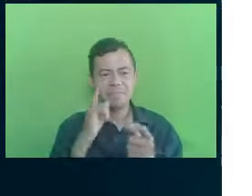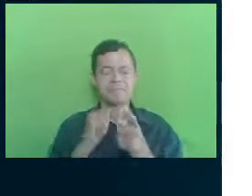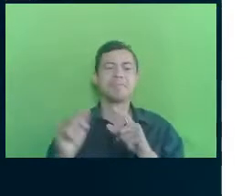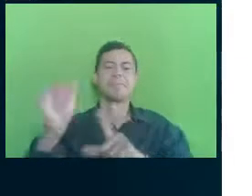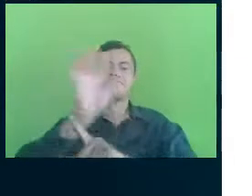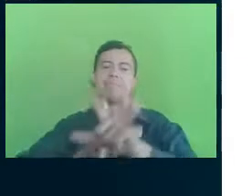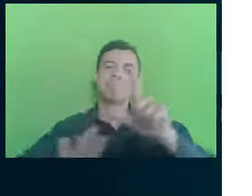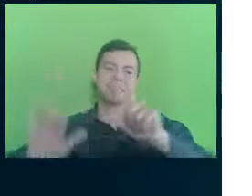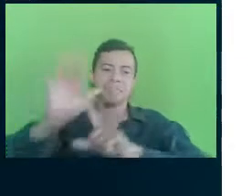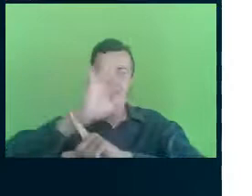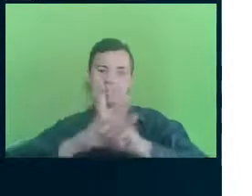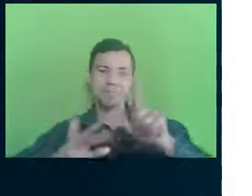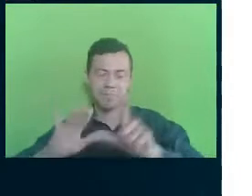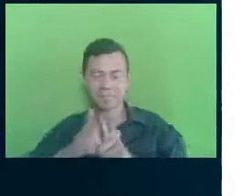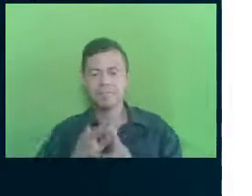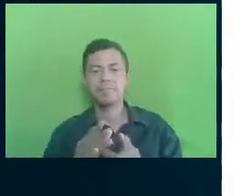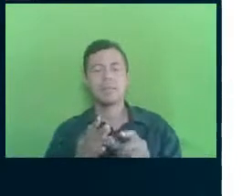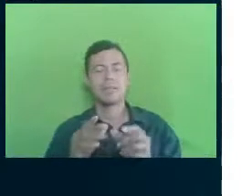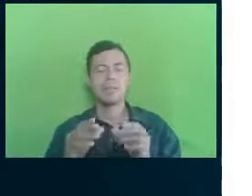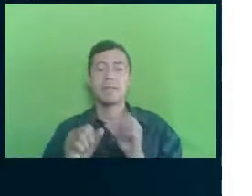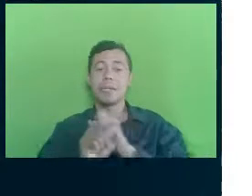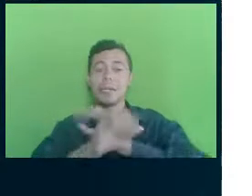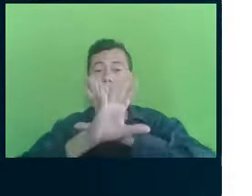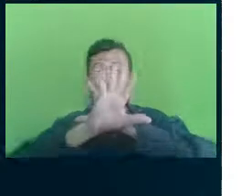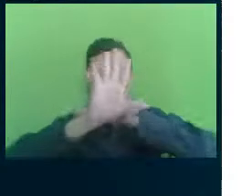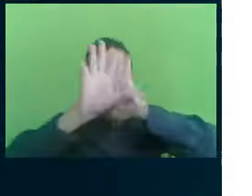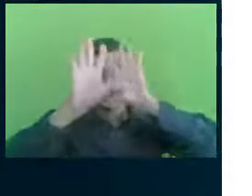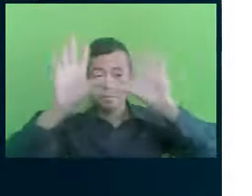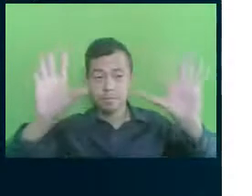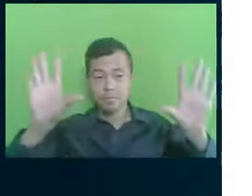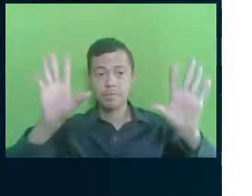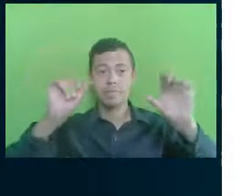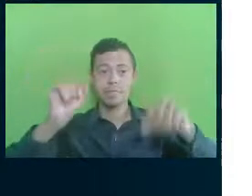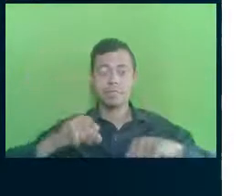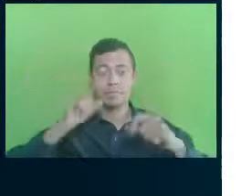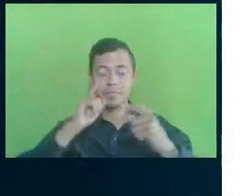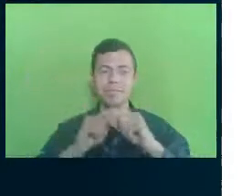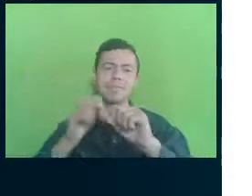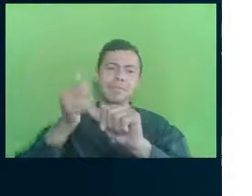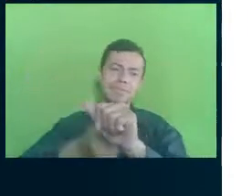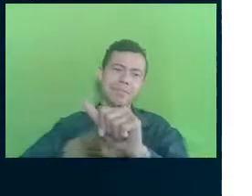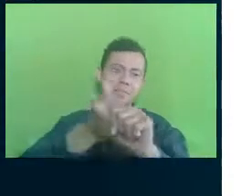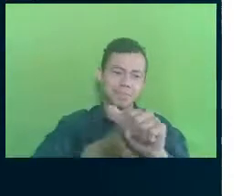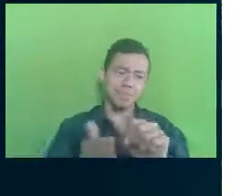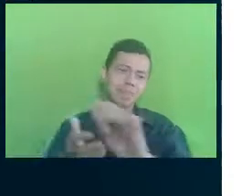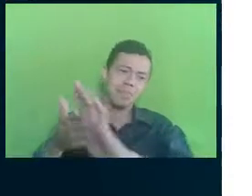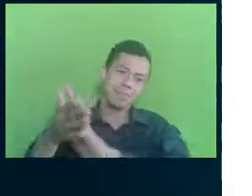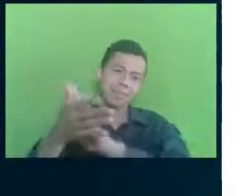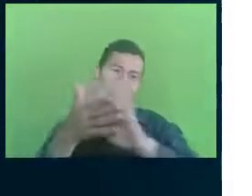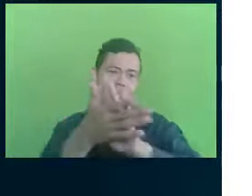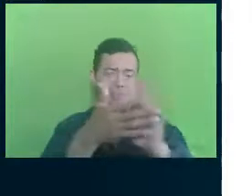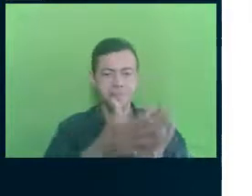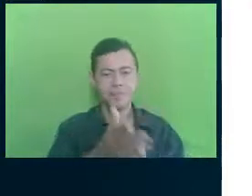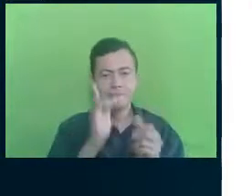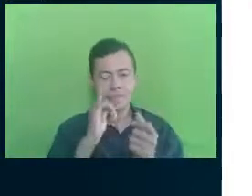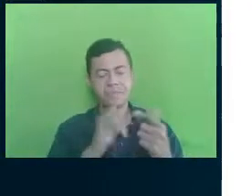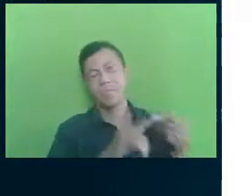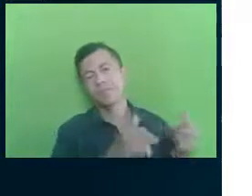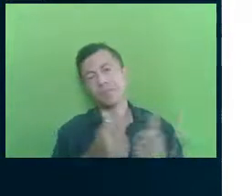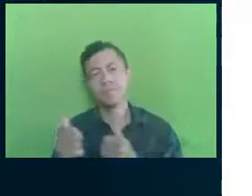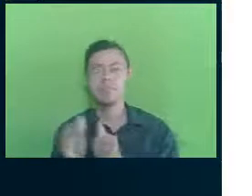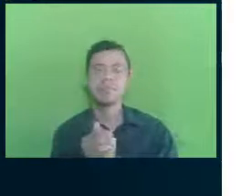sean de una forma mucho más transparente y evidentemente entrenar sobre cada vez más información. La diferencia